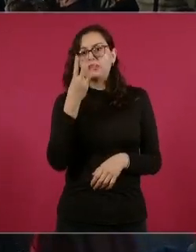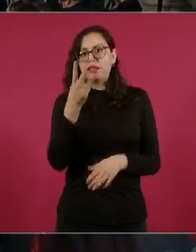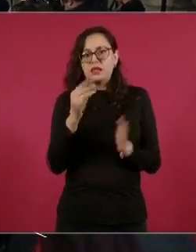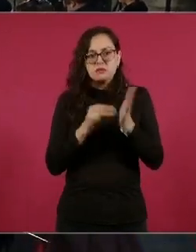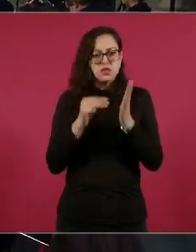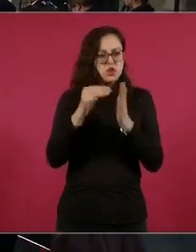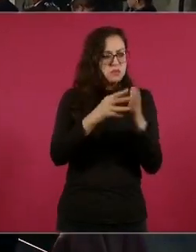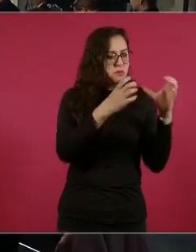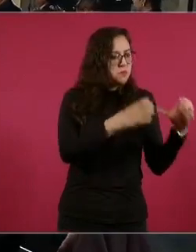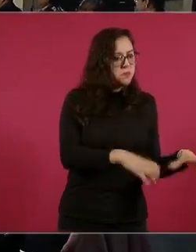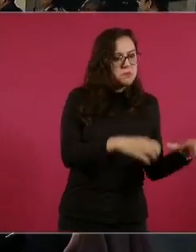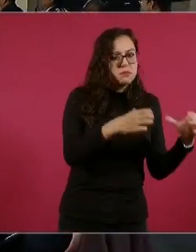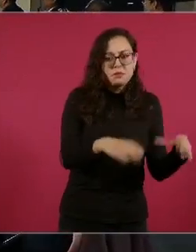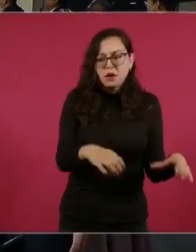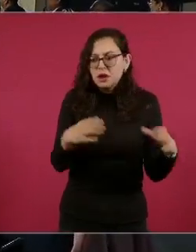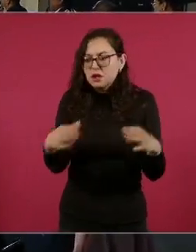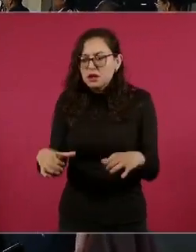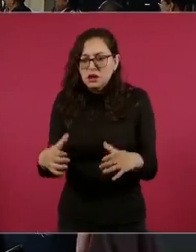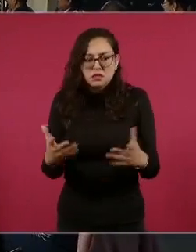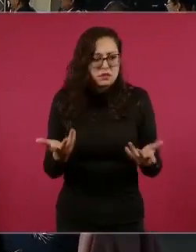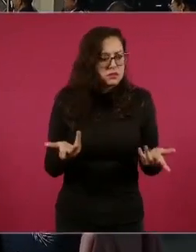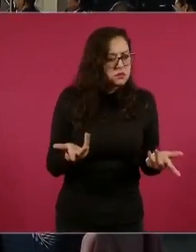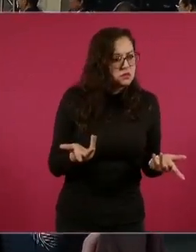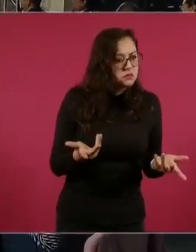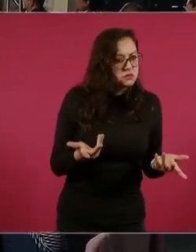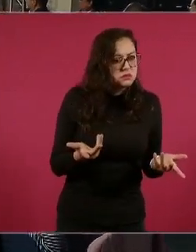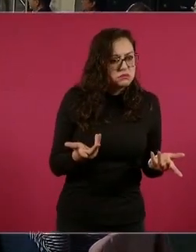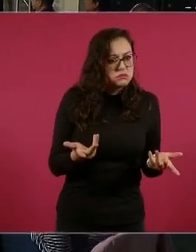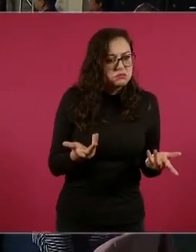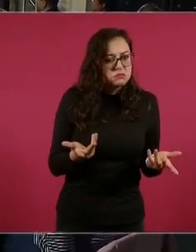que supuestamente iban a producir,